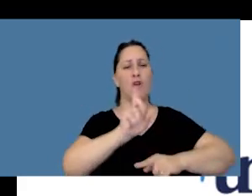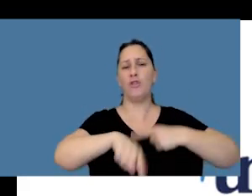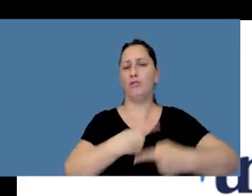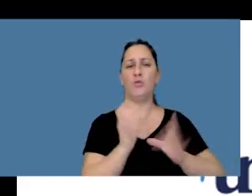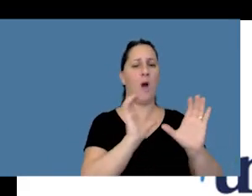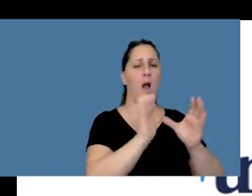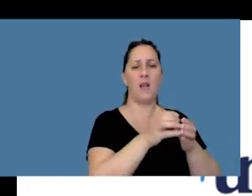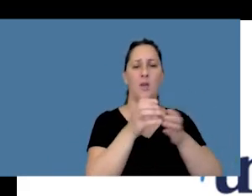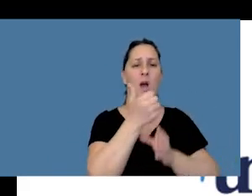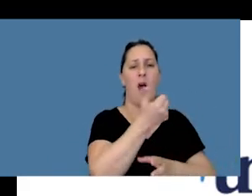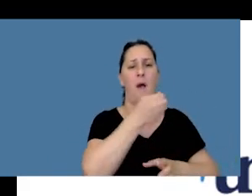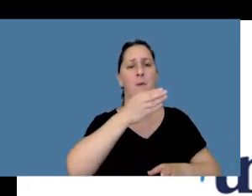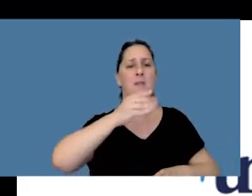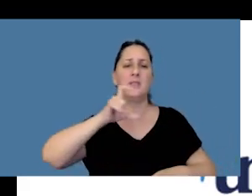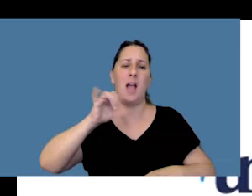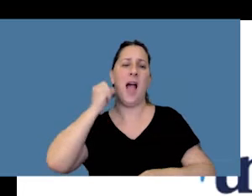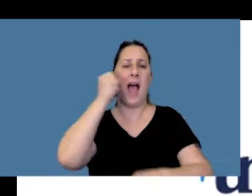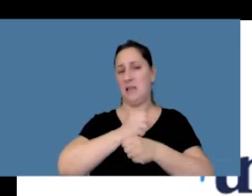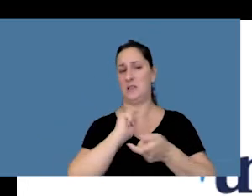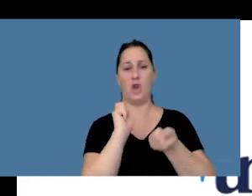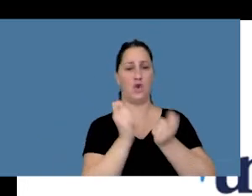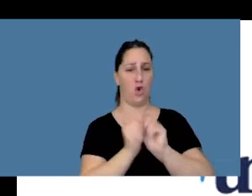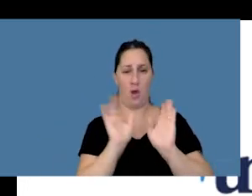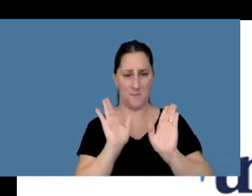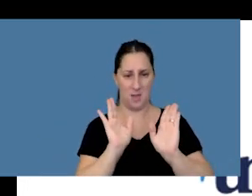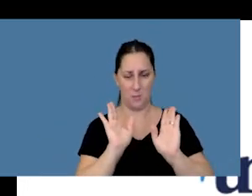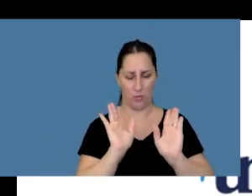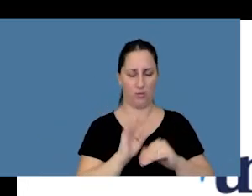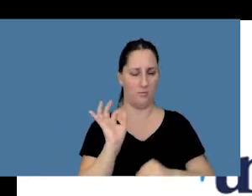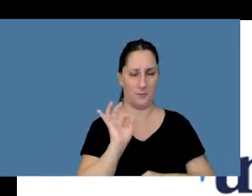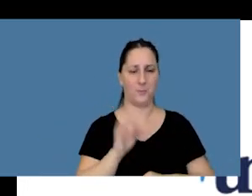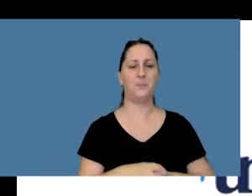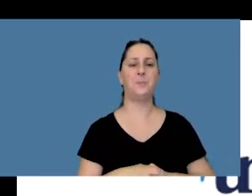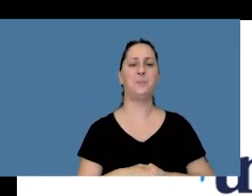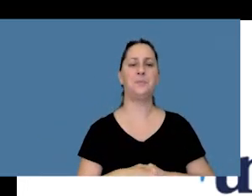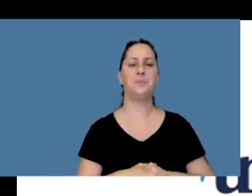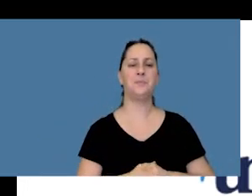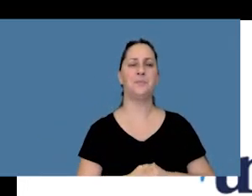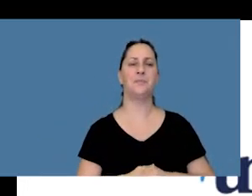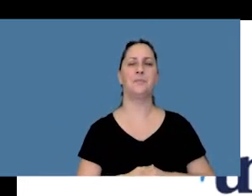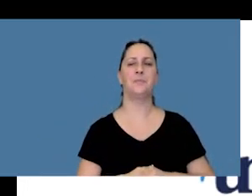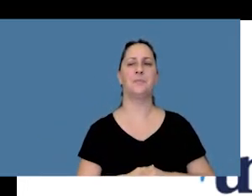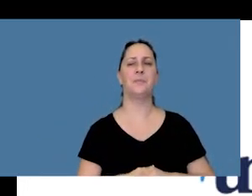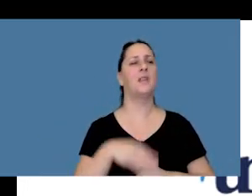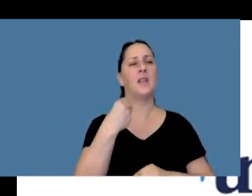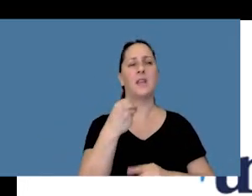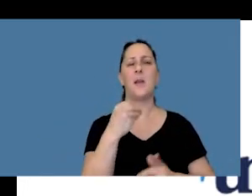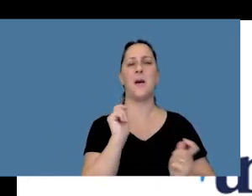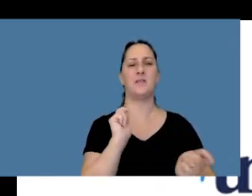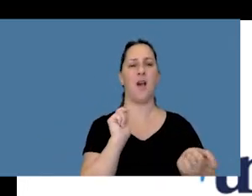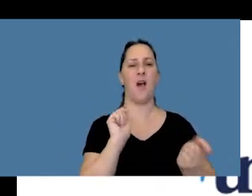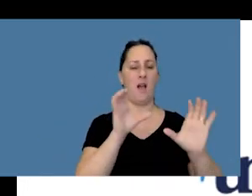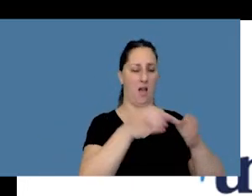tanto, digamos, no efectuemos ningún cambio. ¿Qué pasa cuando recategoricemos